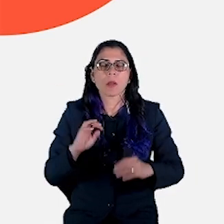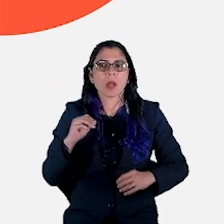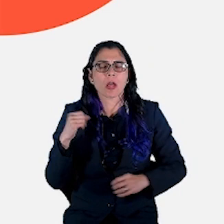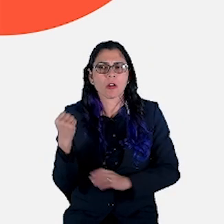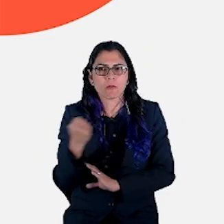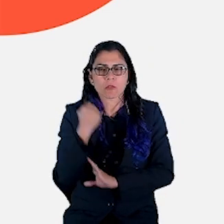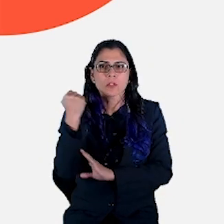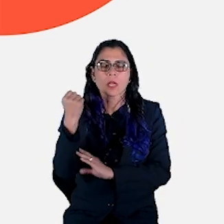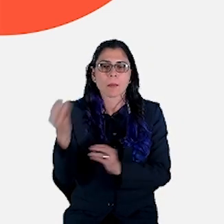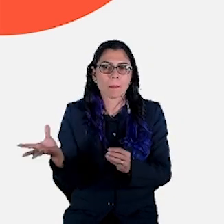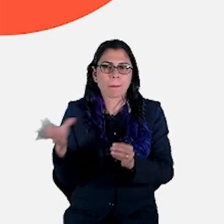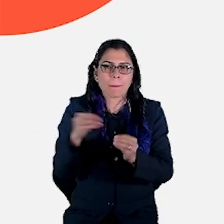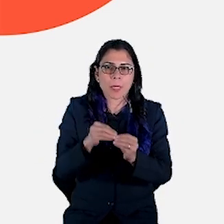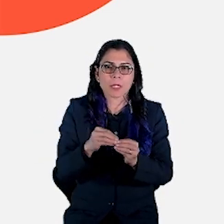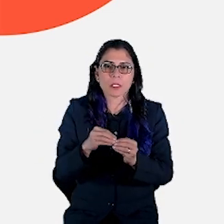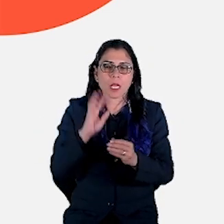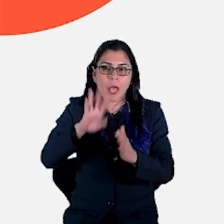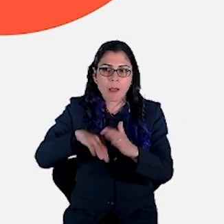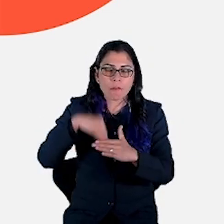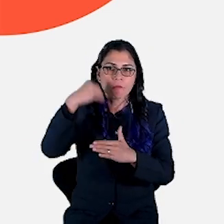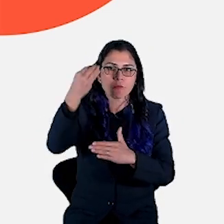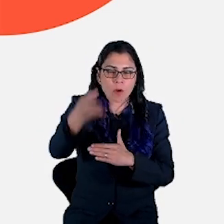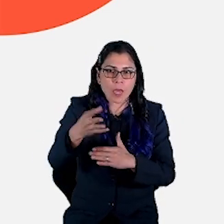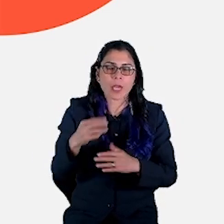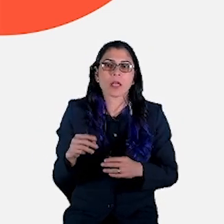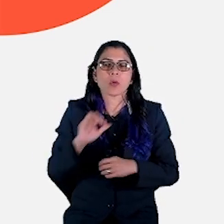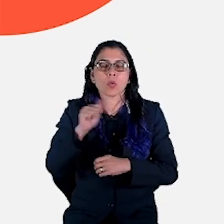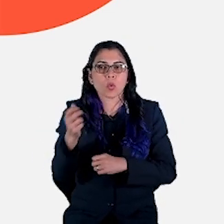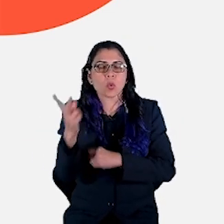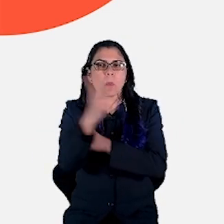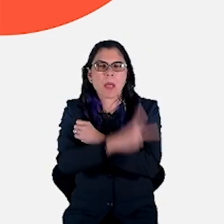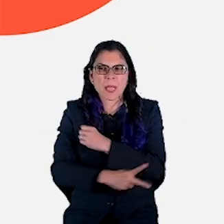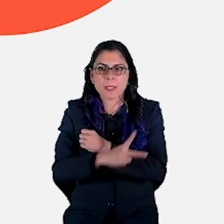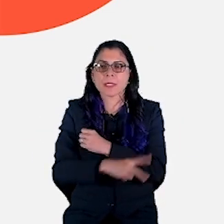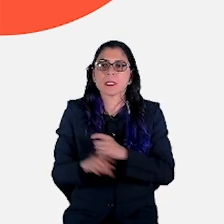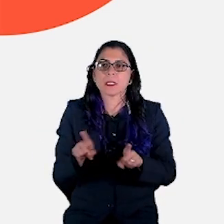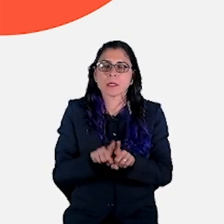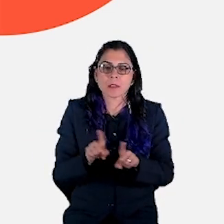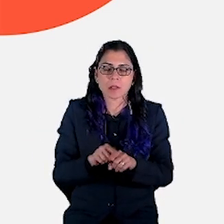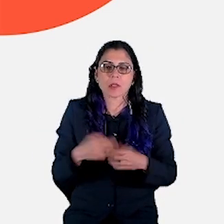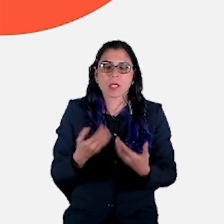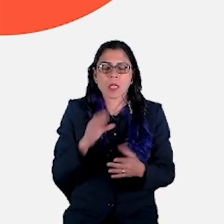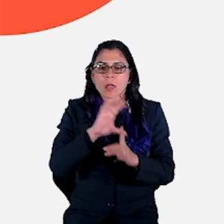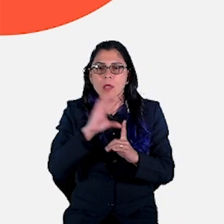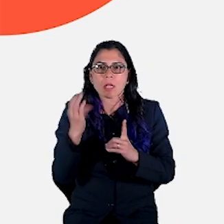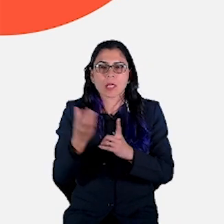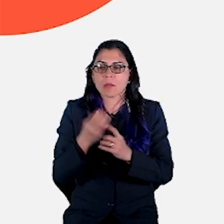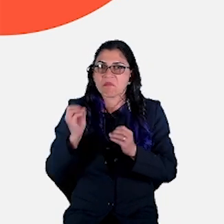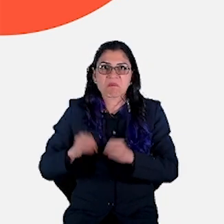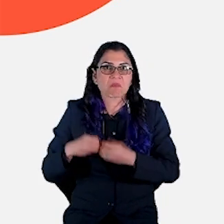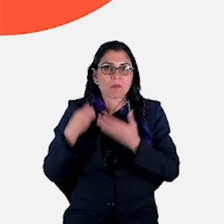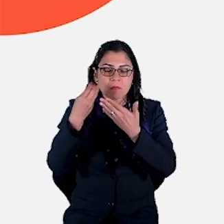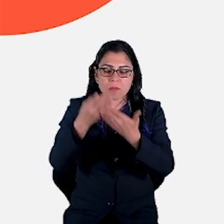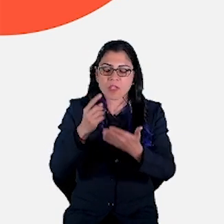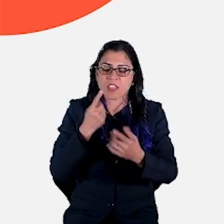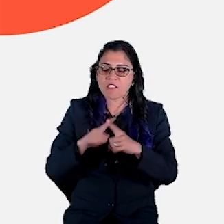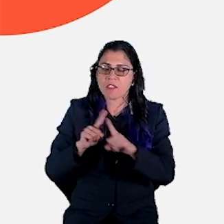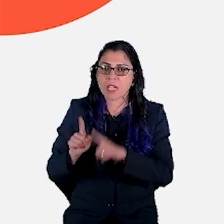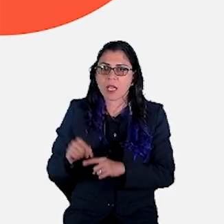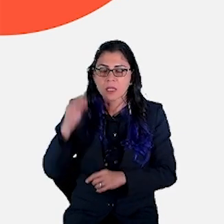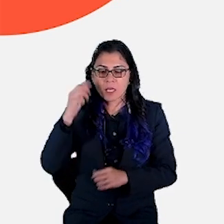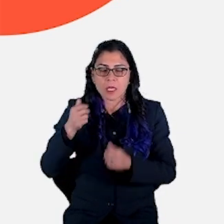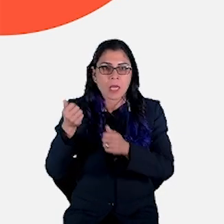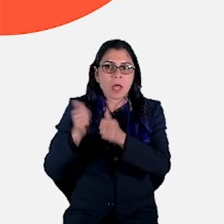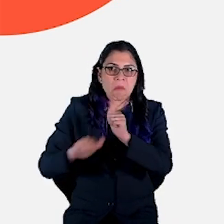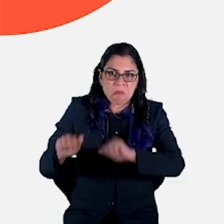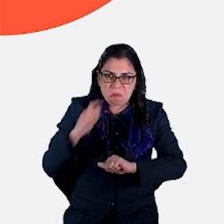nuestro posicionamiento en el exterior eh gracias a una campaña turística han visto parte de sus piezas eh que está anclada